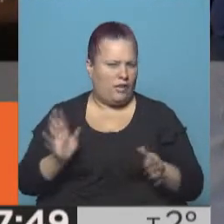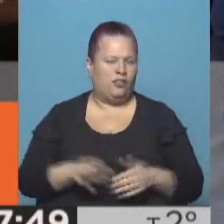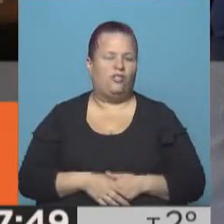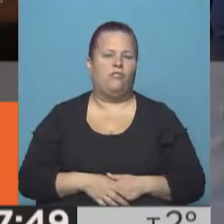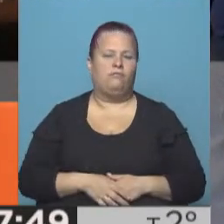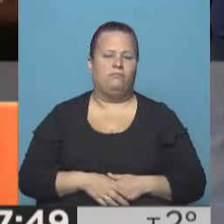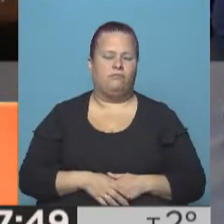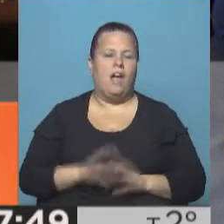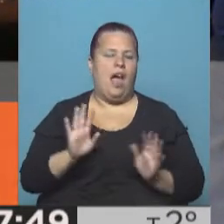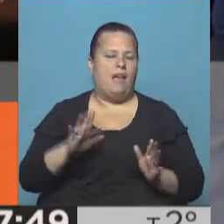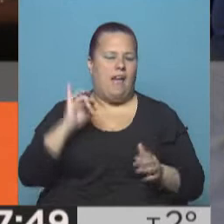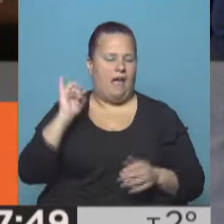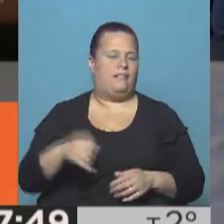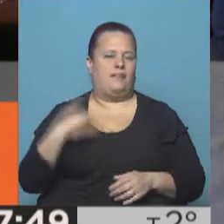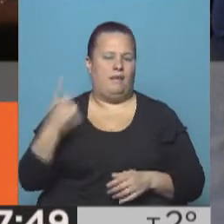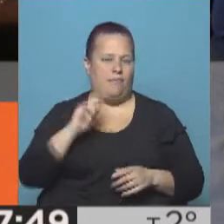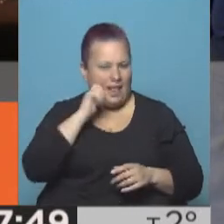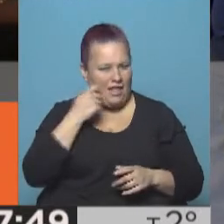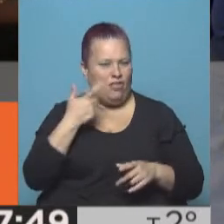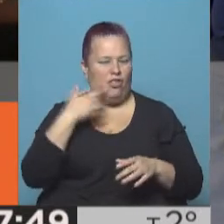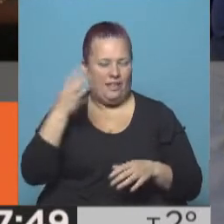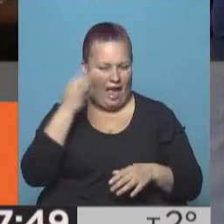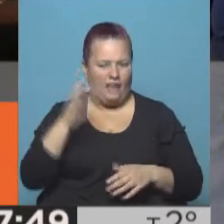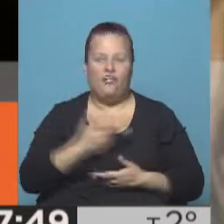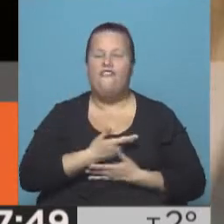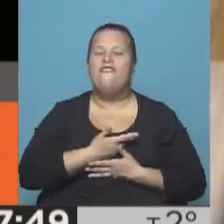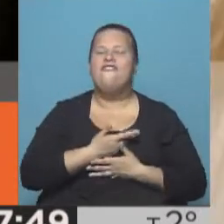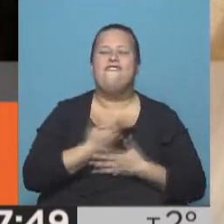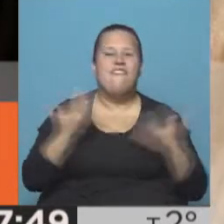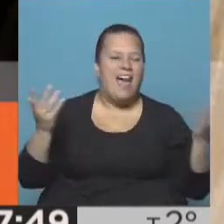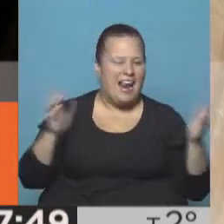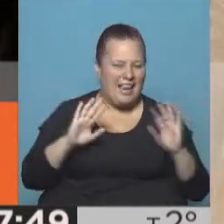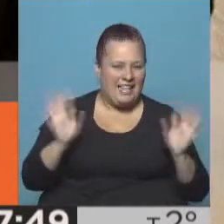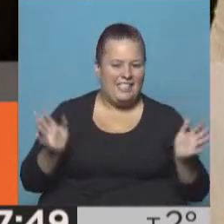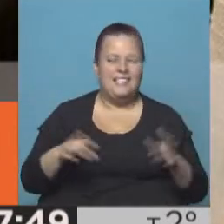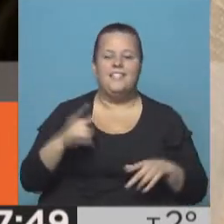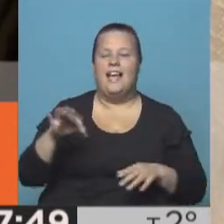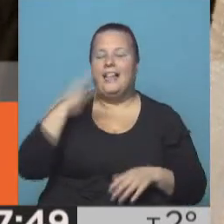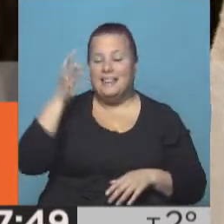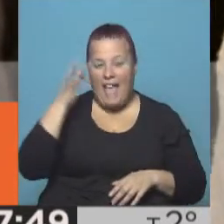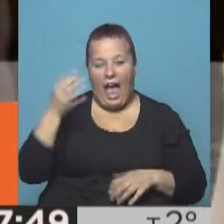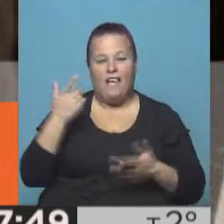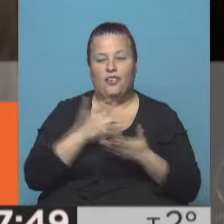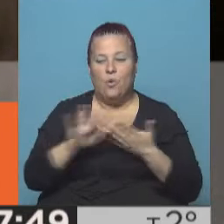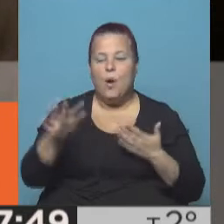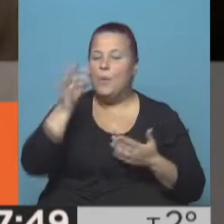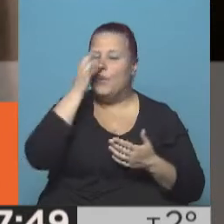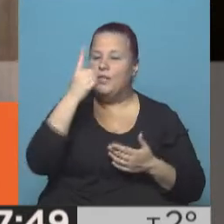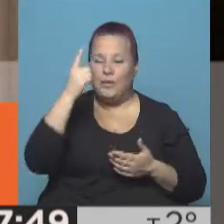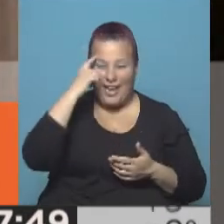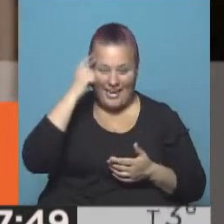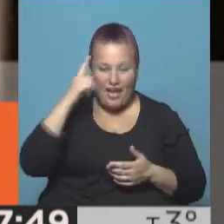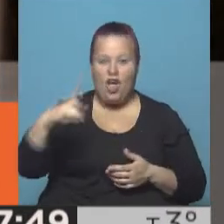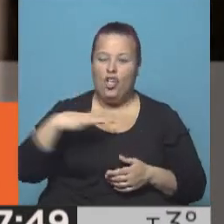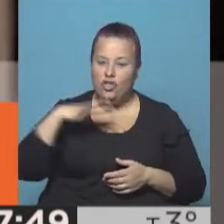que ha sido aceptado gratamente el espectáculo. Felicísima, es una obra que hemos estrenado el 21 de enero,